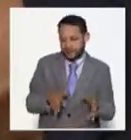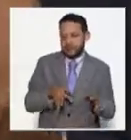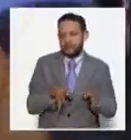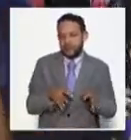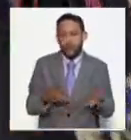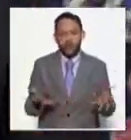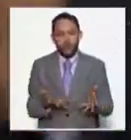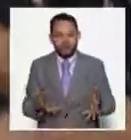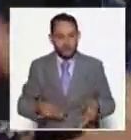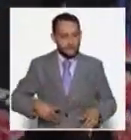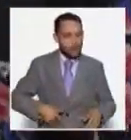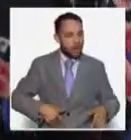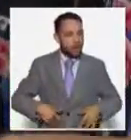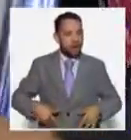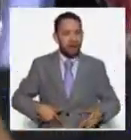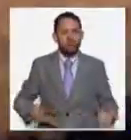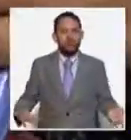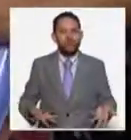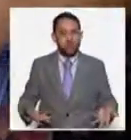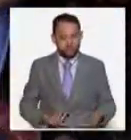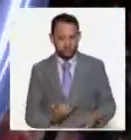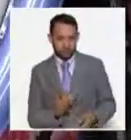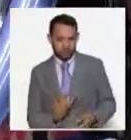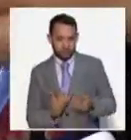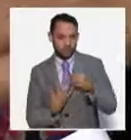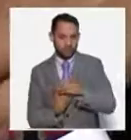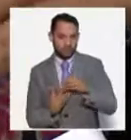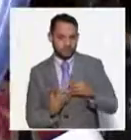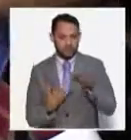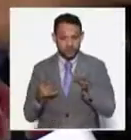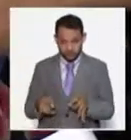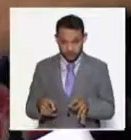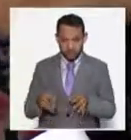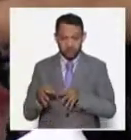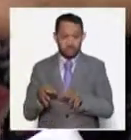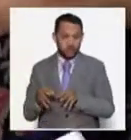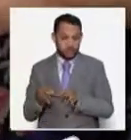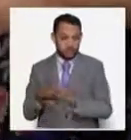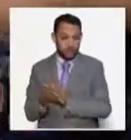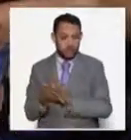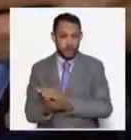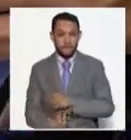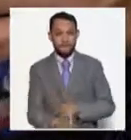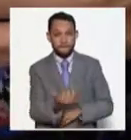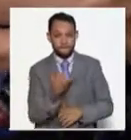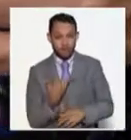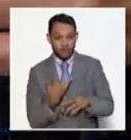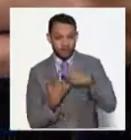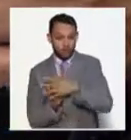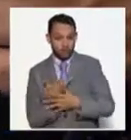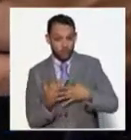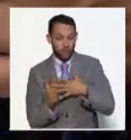ubicación en esta parte de la imagen de la pelvis y como son tan profundos que